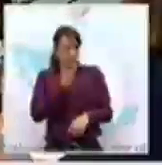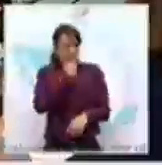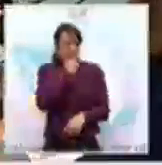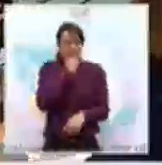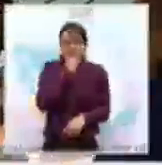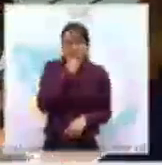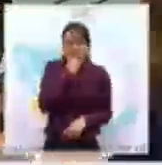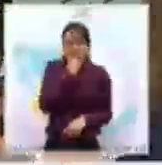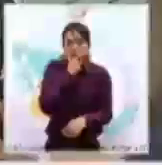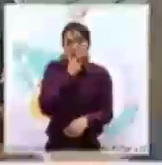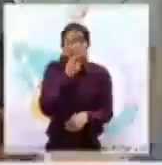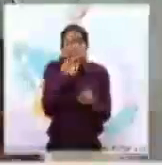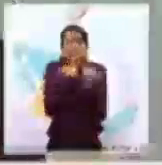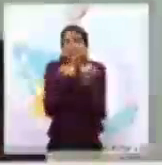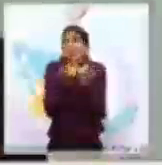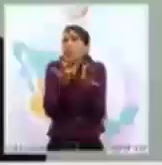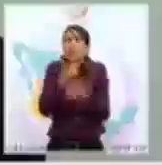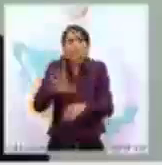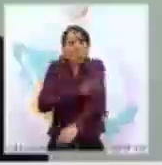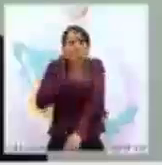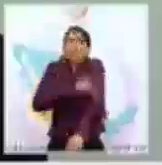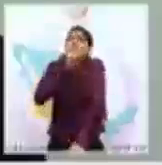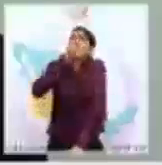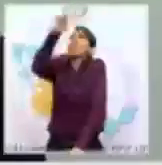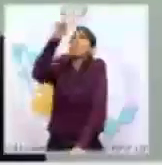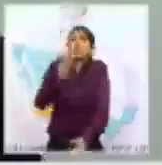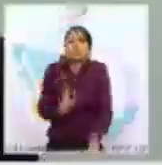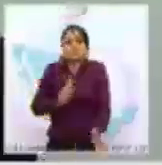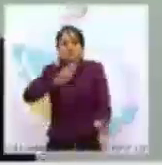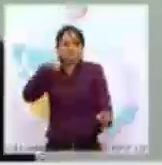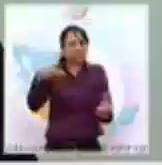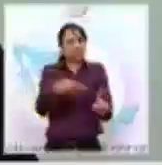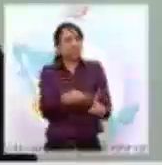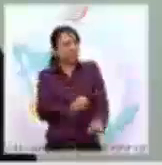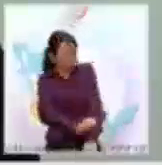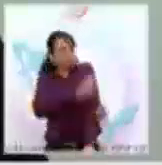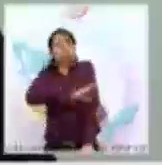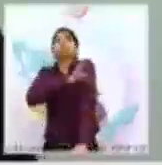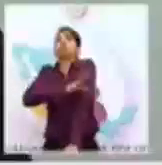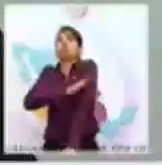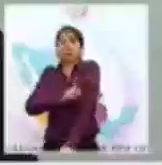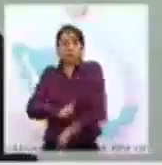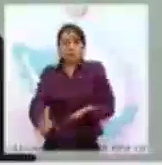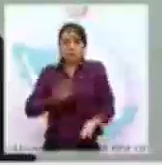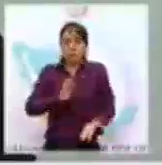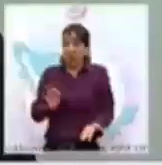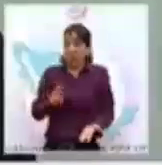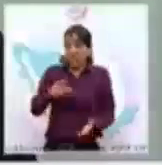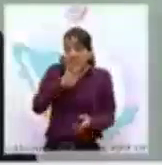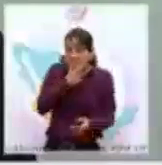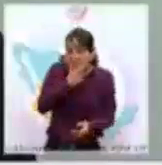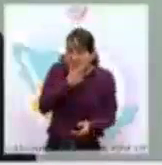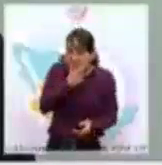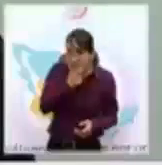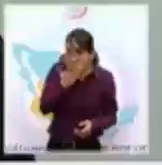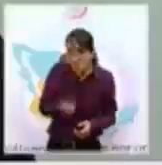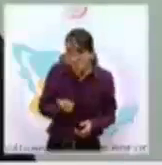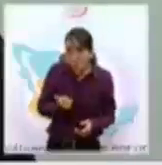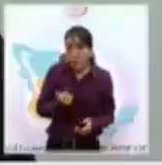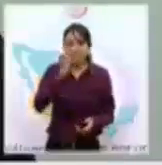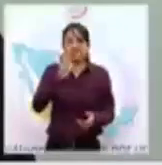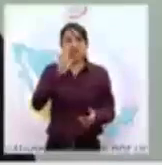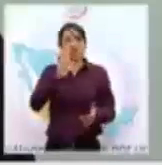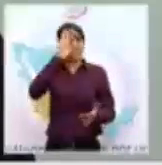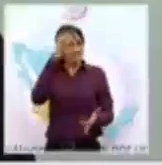electricidad, ¿no? Es como no estar enchufado, no estás enchufado al mundo. Y tercero, abriría un espacio para innovar